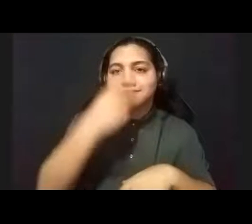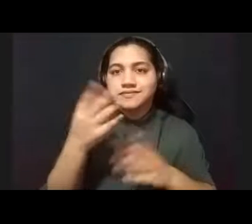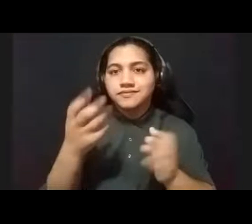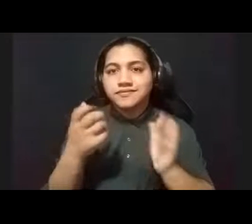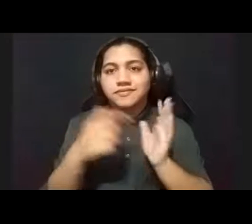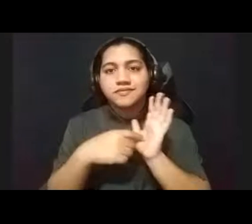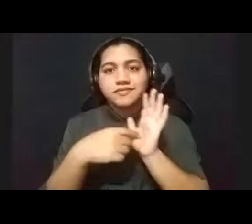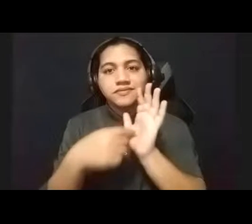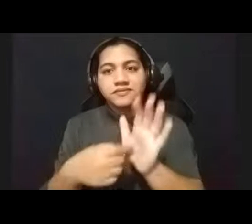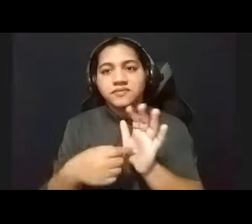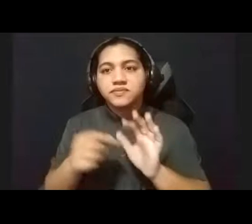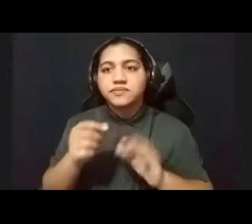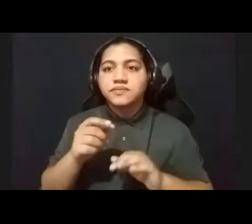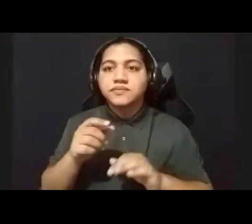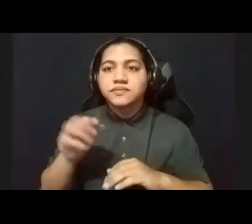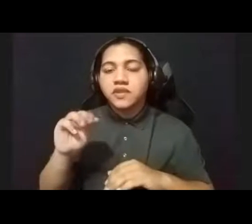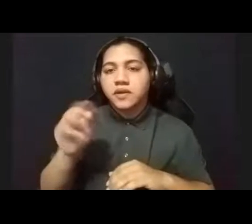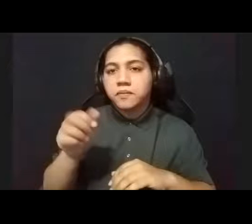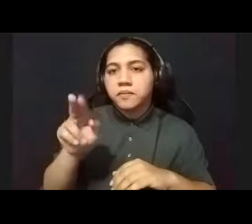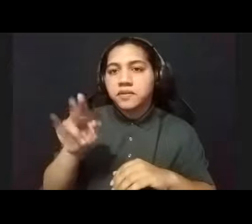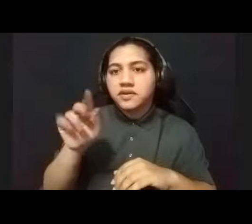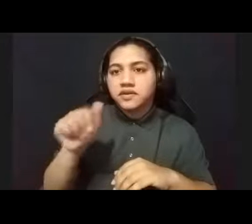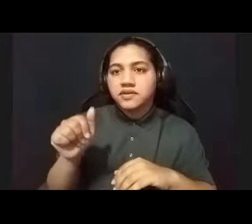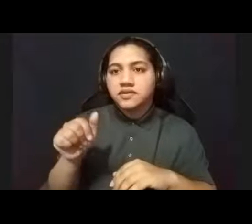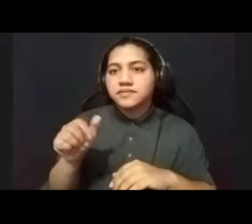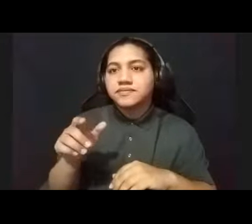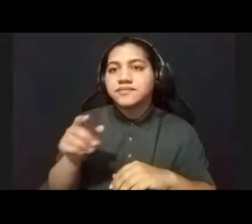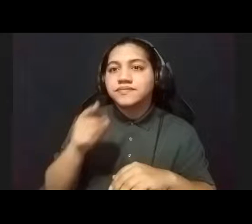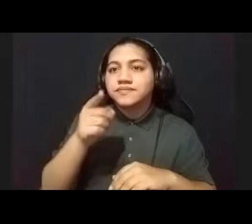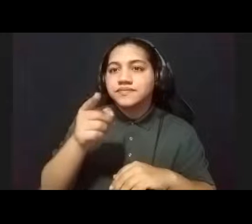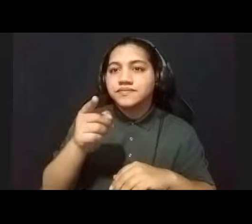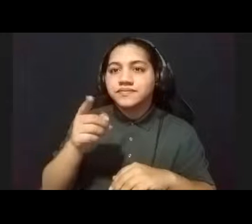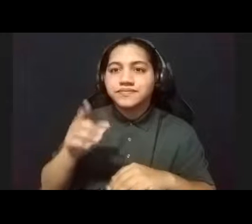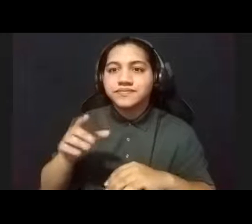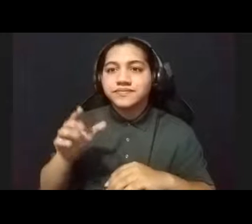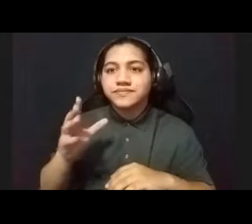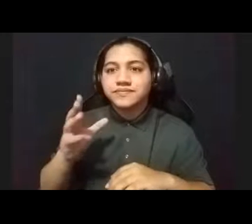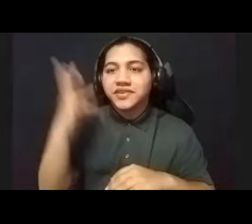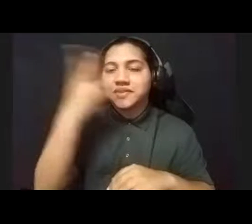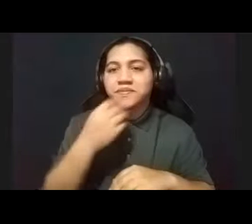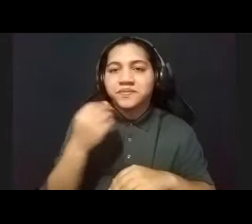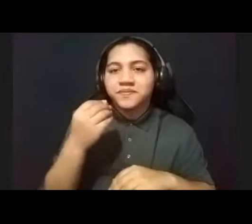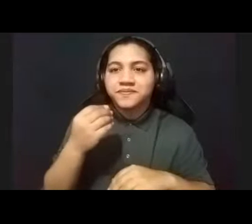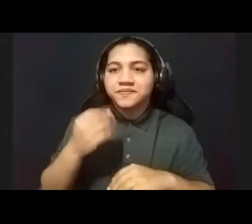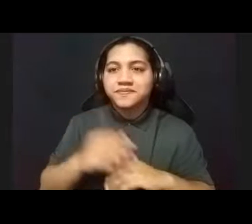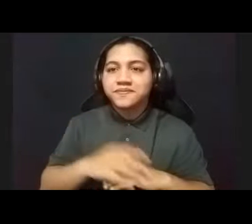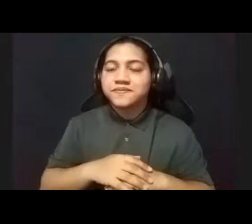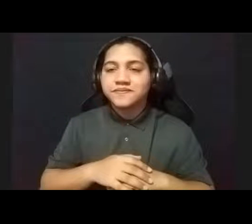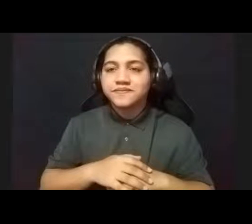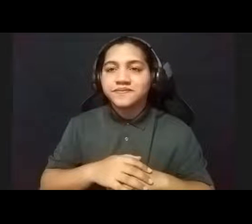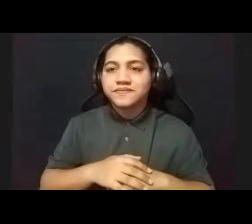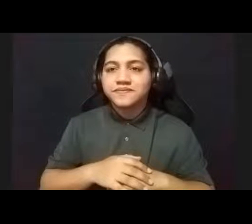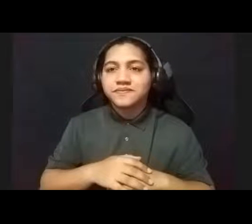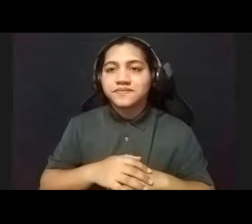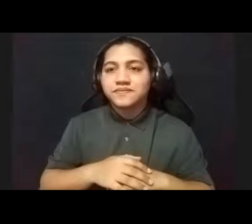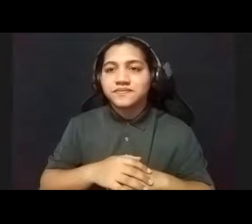presentar. Es una Martina encantadora. Miren qué preciosa. Con